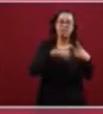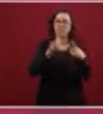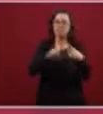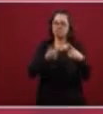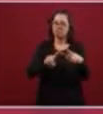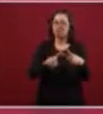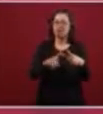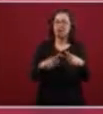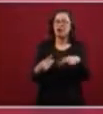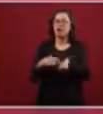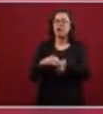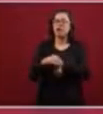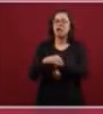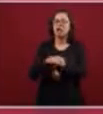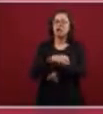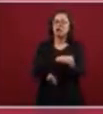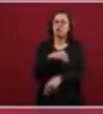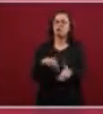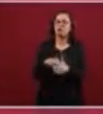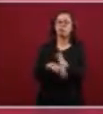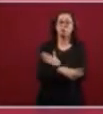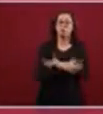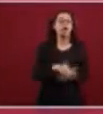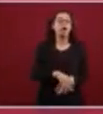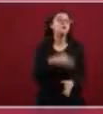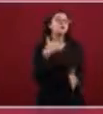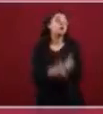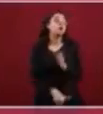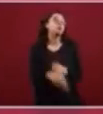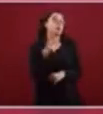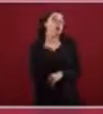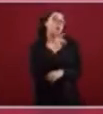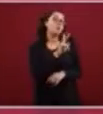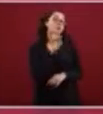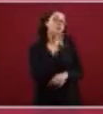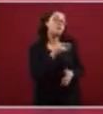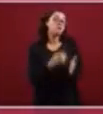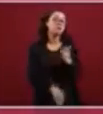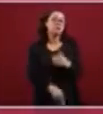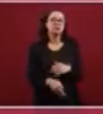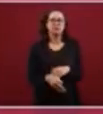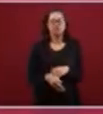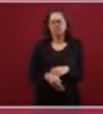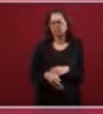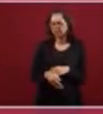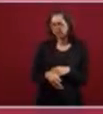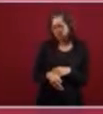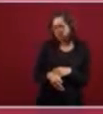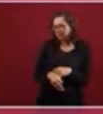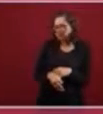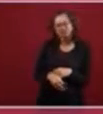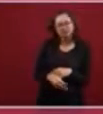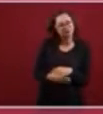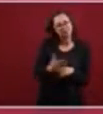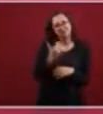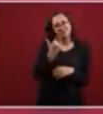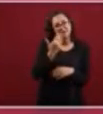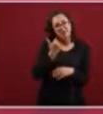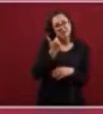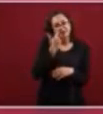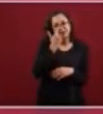Es decir, te faltó esto, por lo mismo